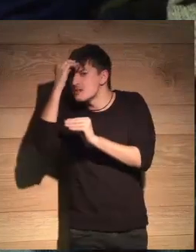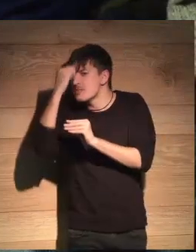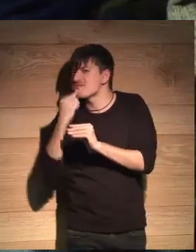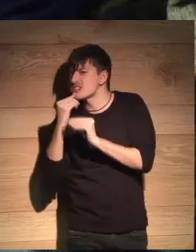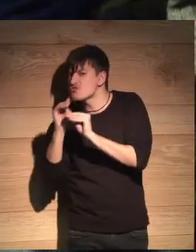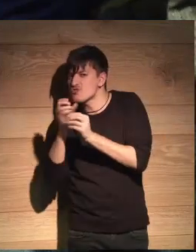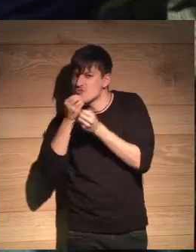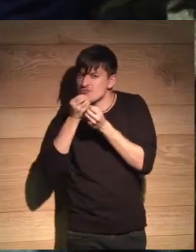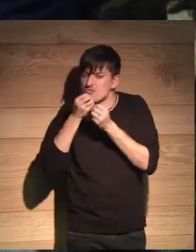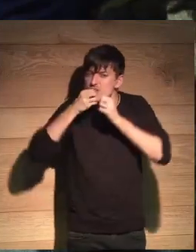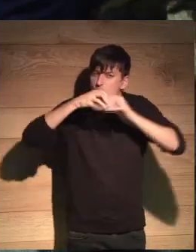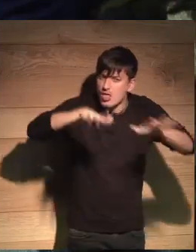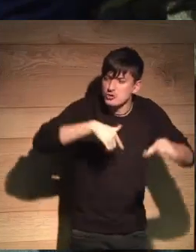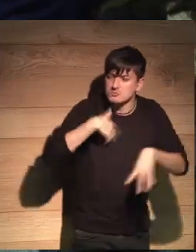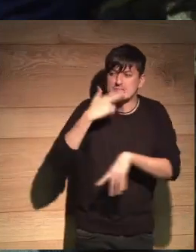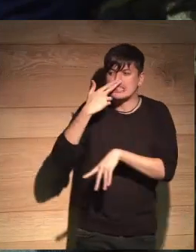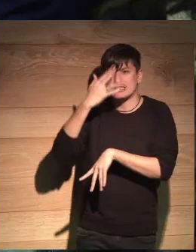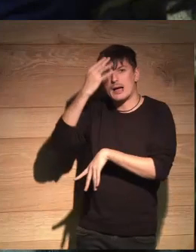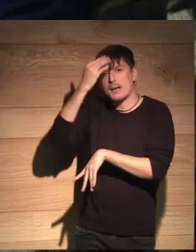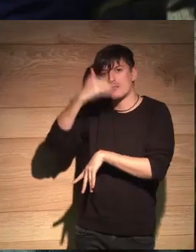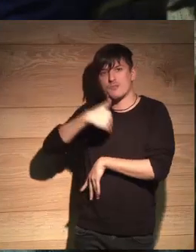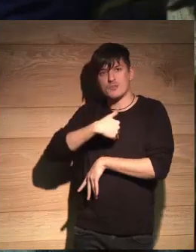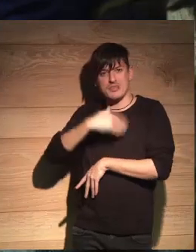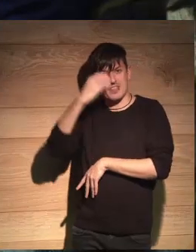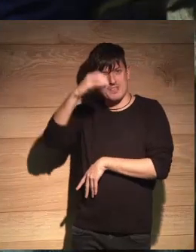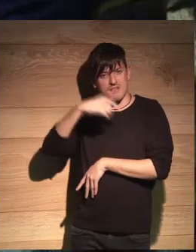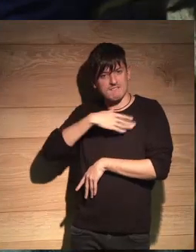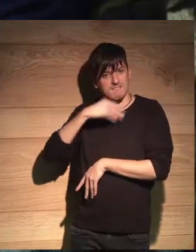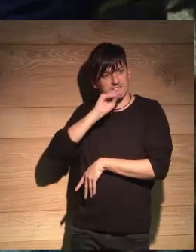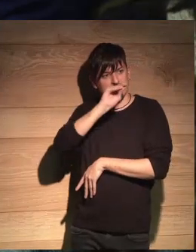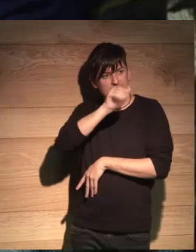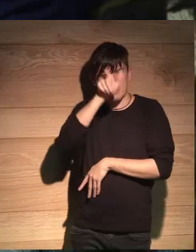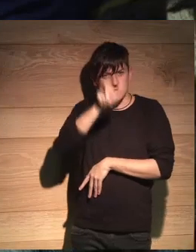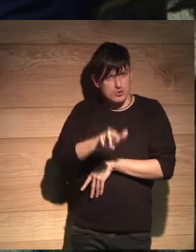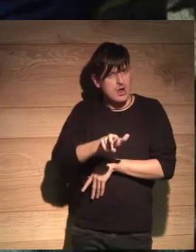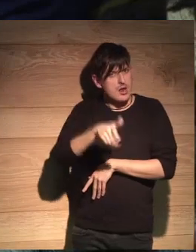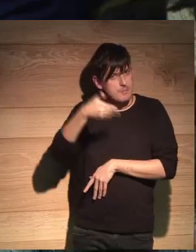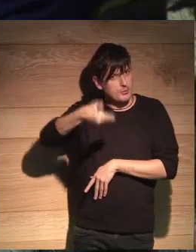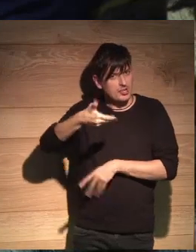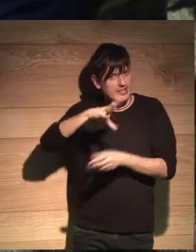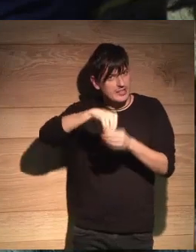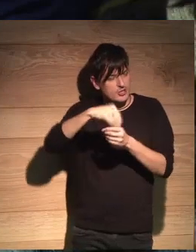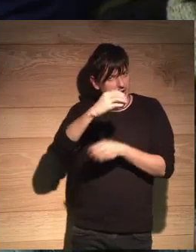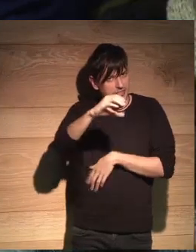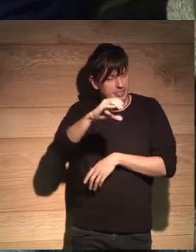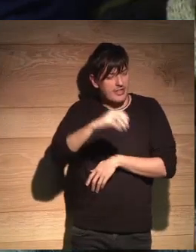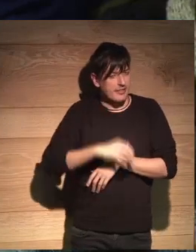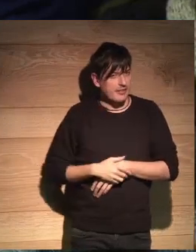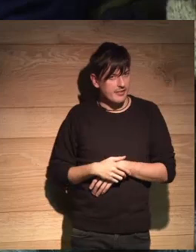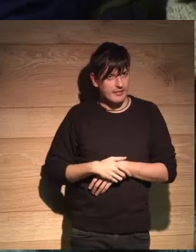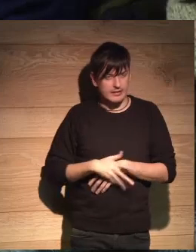de investigador, de científico. Y la pregunta que te quiero hacer es, una persona que es tan relevante como tú en la ciencia, en